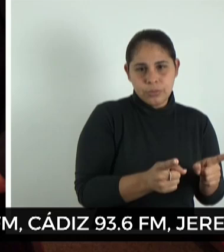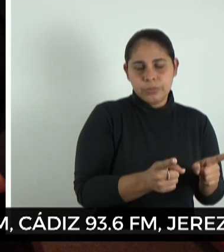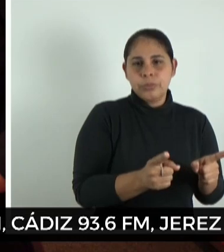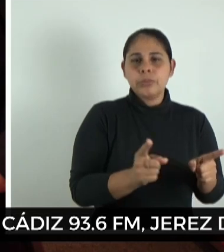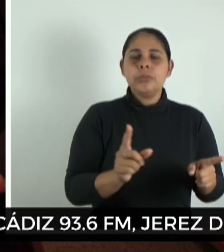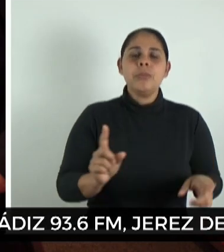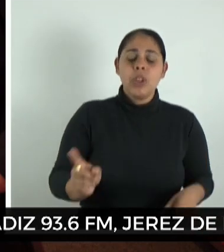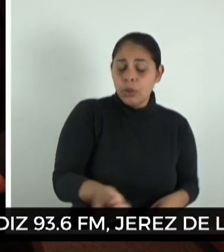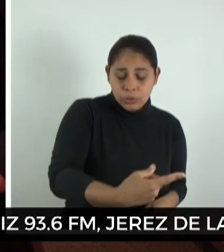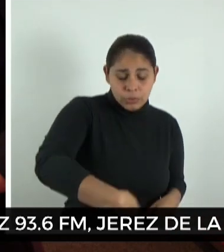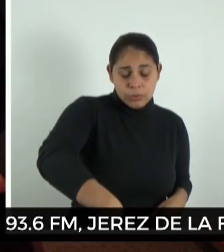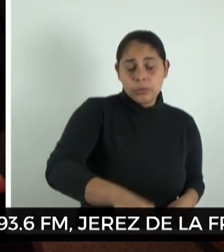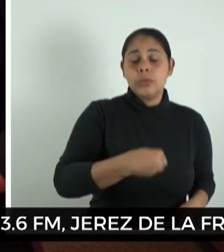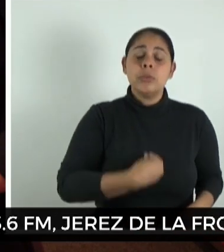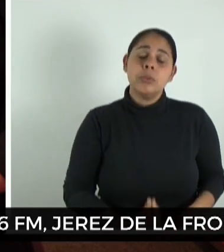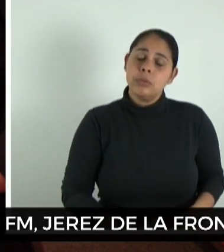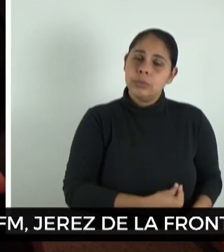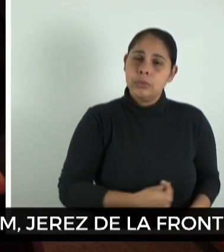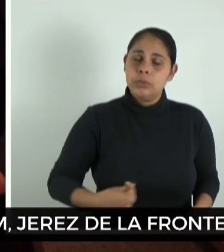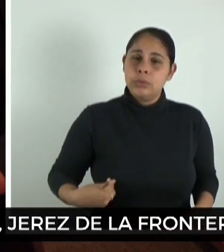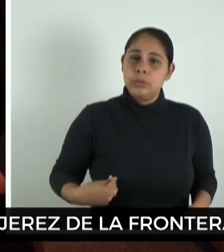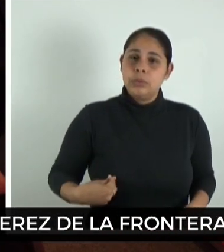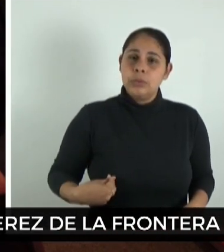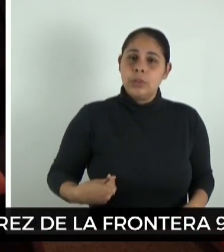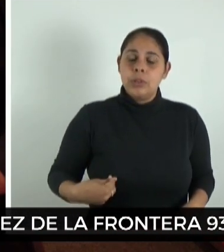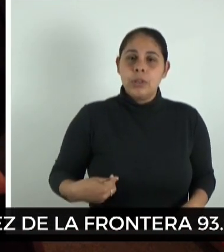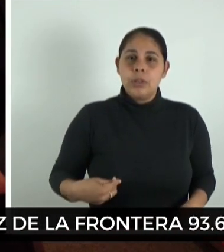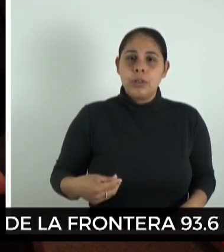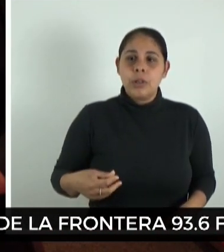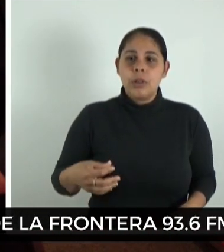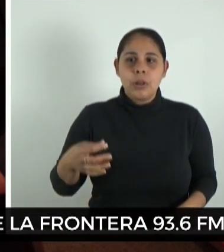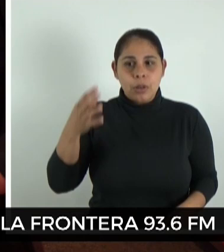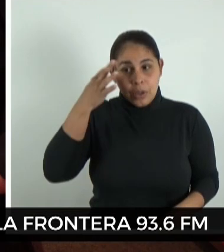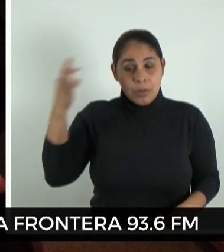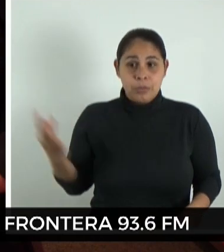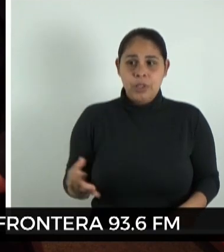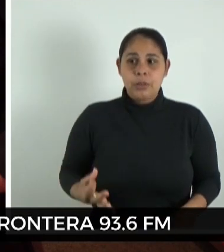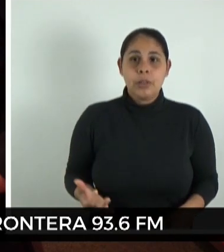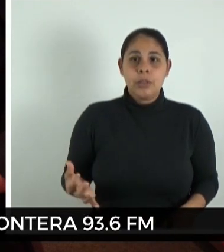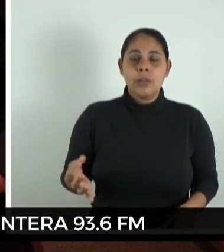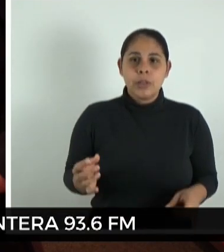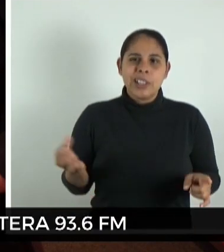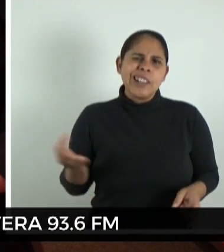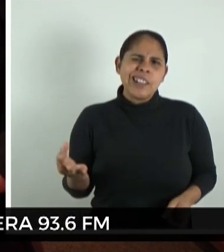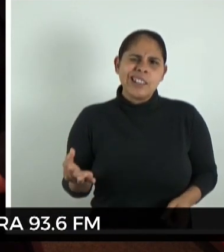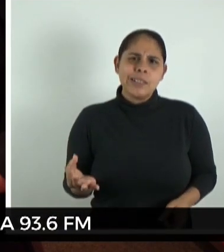nosotros cristianos estamos en peligro de entrar